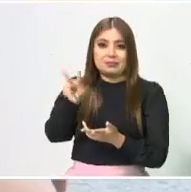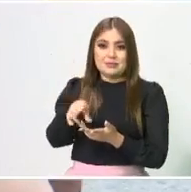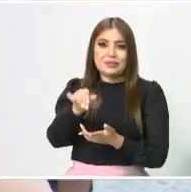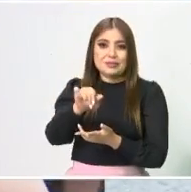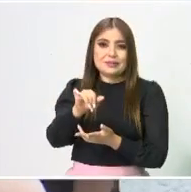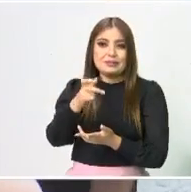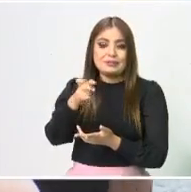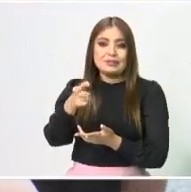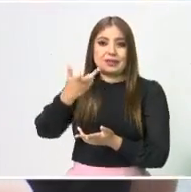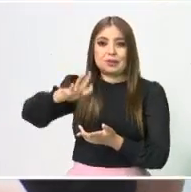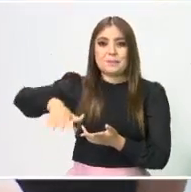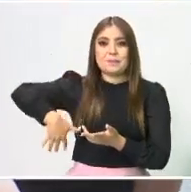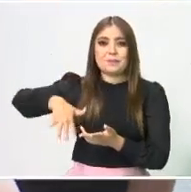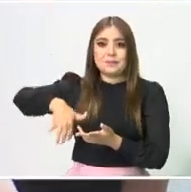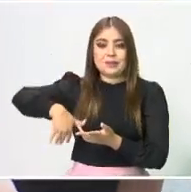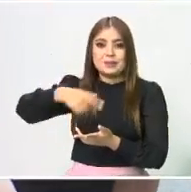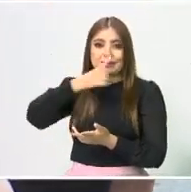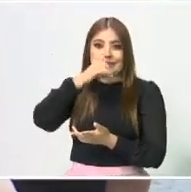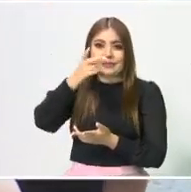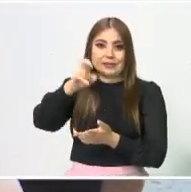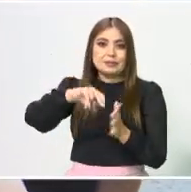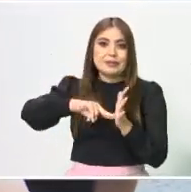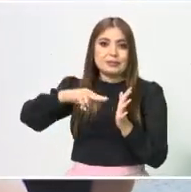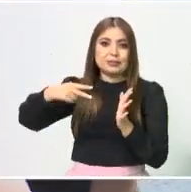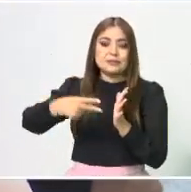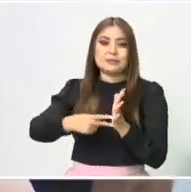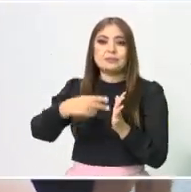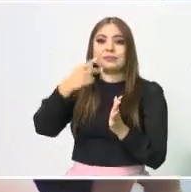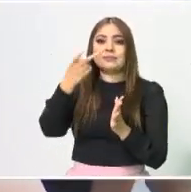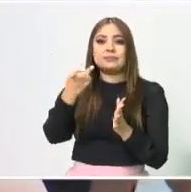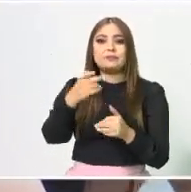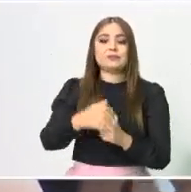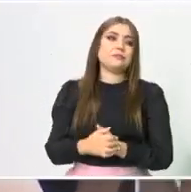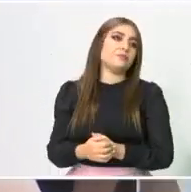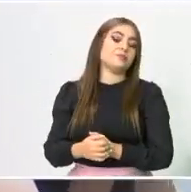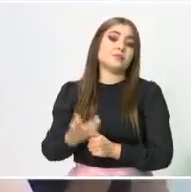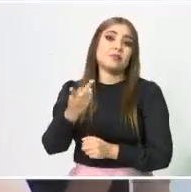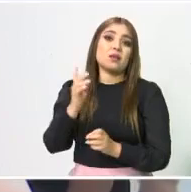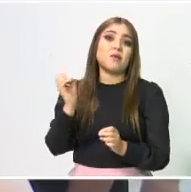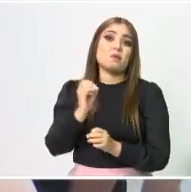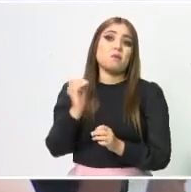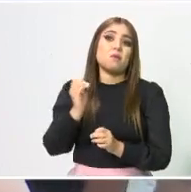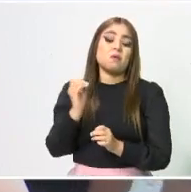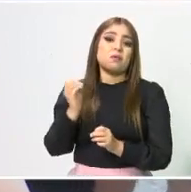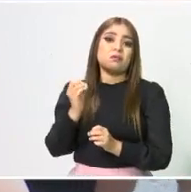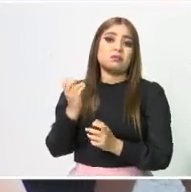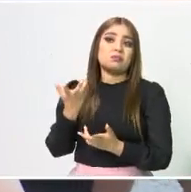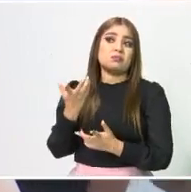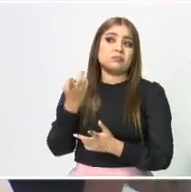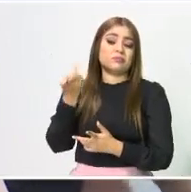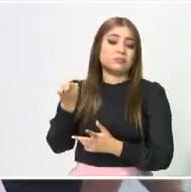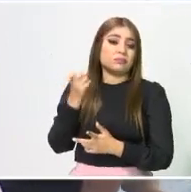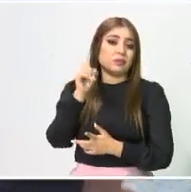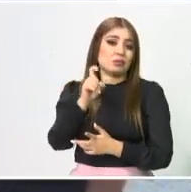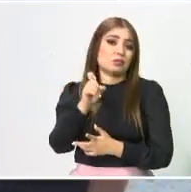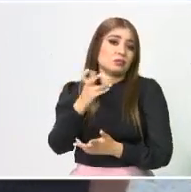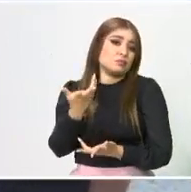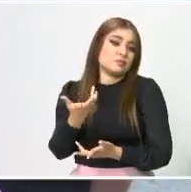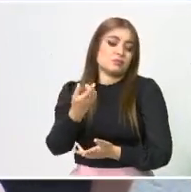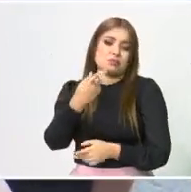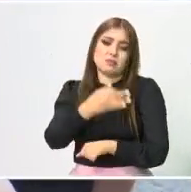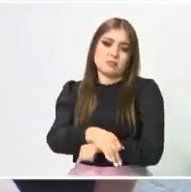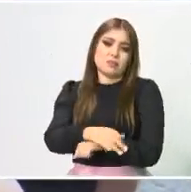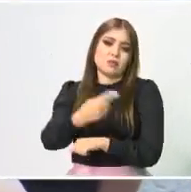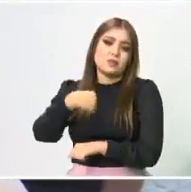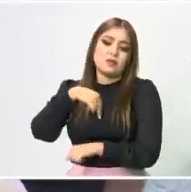nosotros le dijimos ahorita al ingeniero. Si él asegura que se va a echar, pero si no se echa, tendremos que tenerla. Por lo pronto aquí no nos